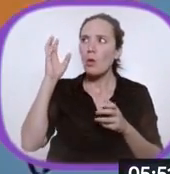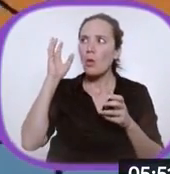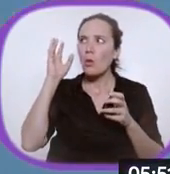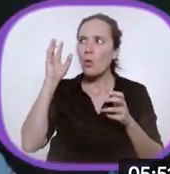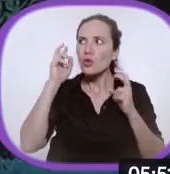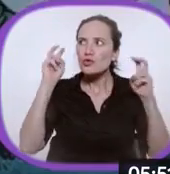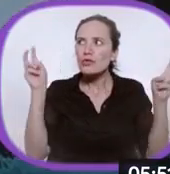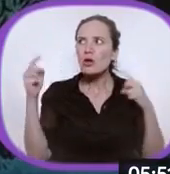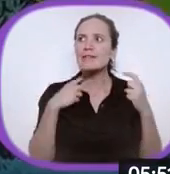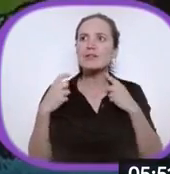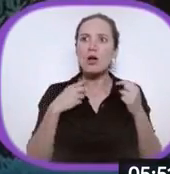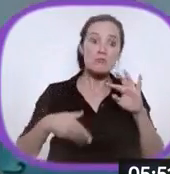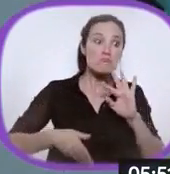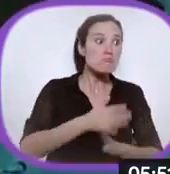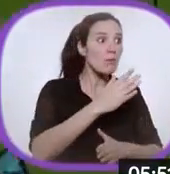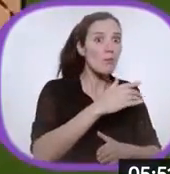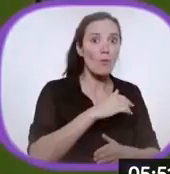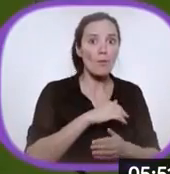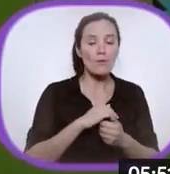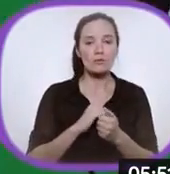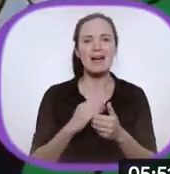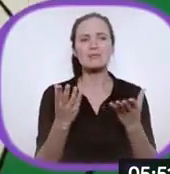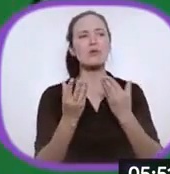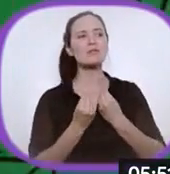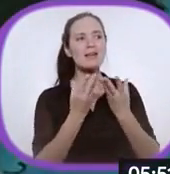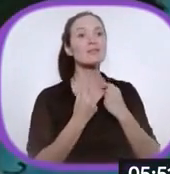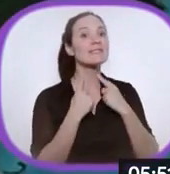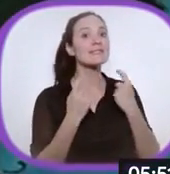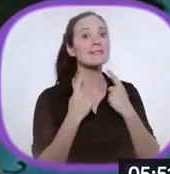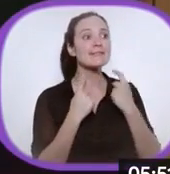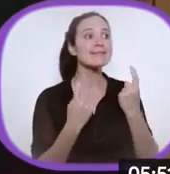¡Está Ragón! ¡Pronto! ¡Vamos! ¡Ayuda!